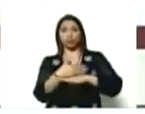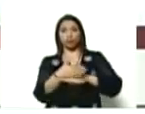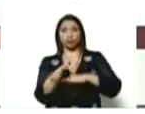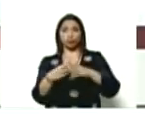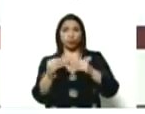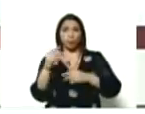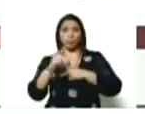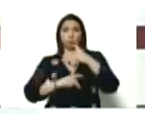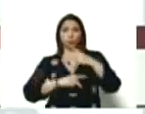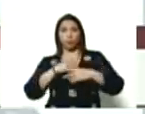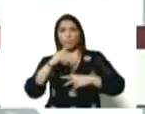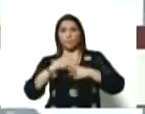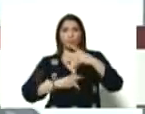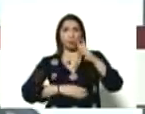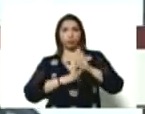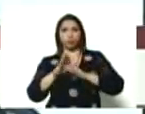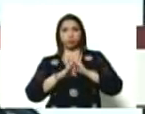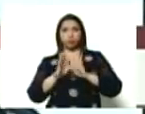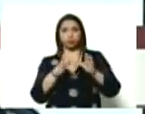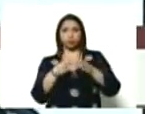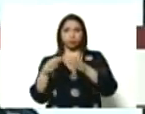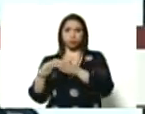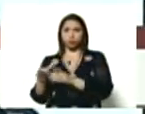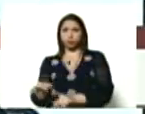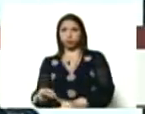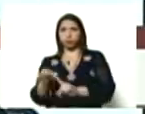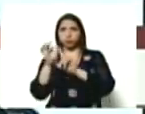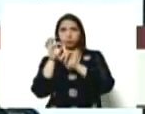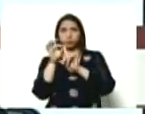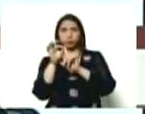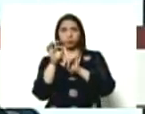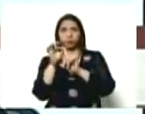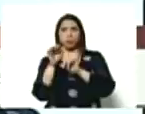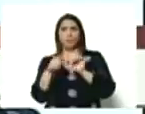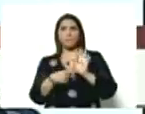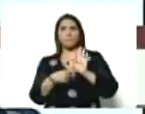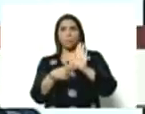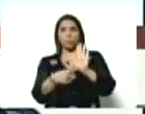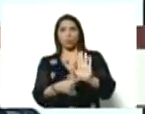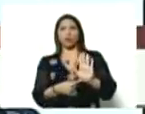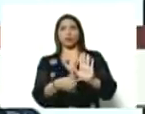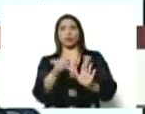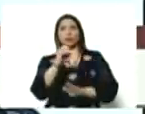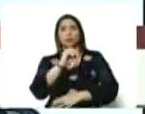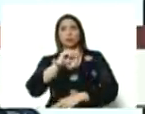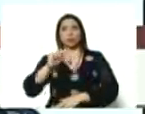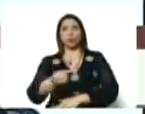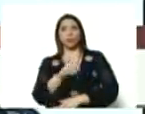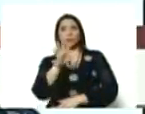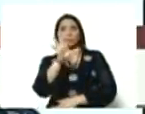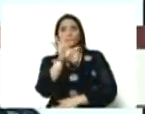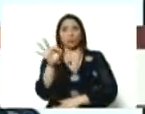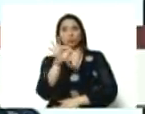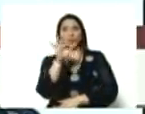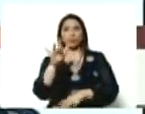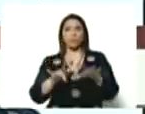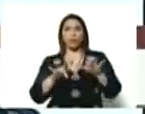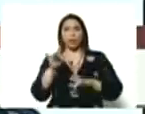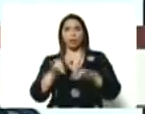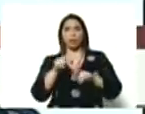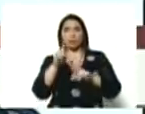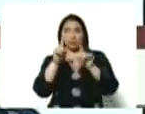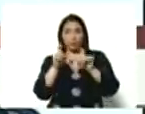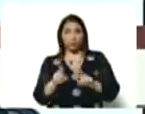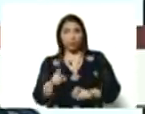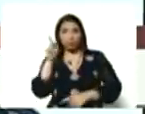producción, los partidos van escogiendo una muestra aleatoria de 0,5% de la máquina. Esta auditoría se hace con